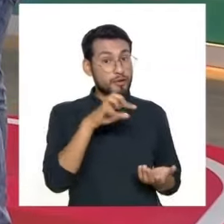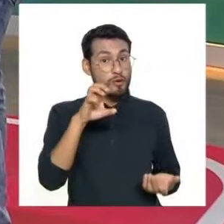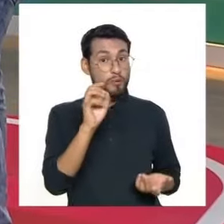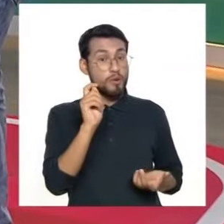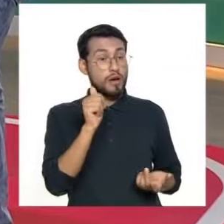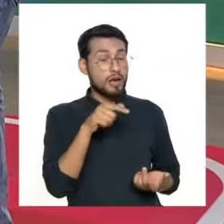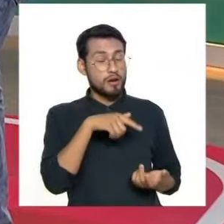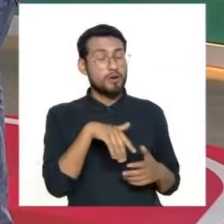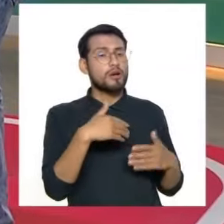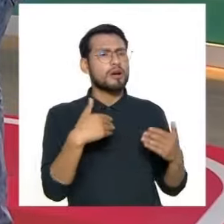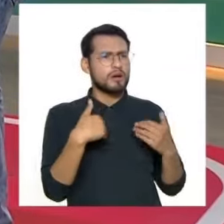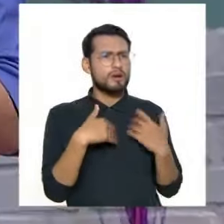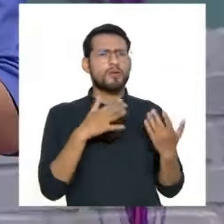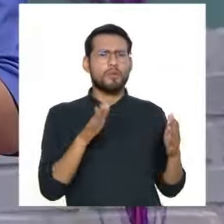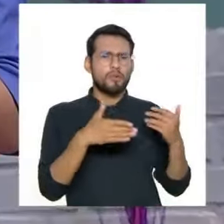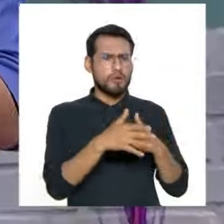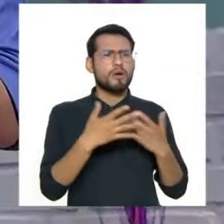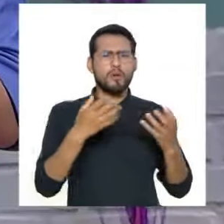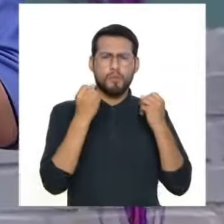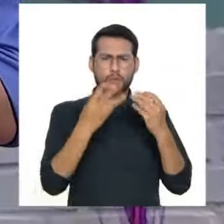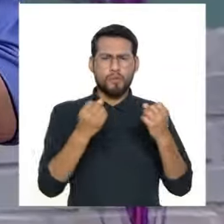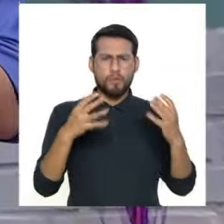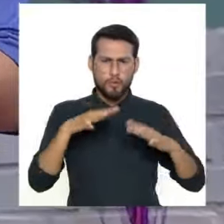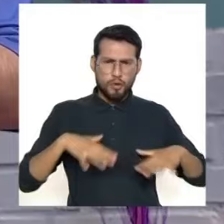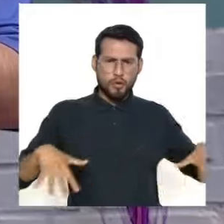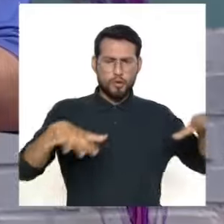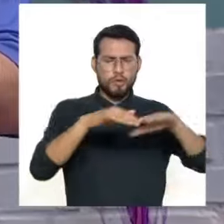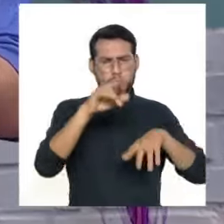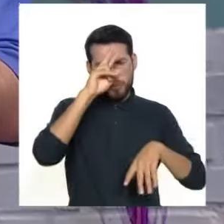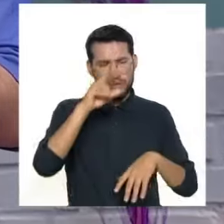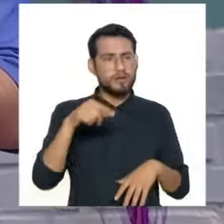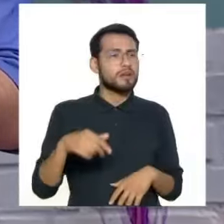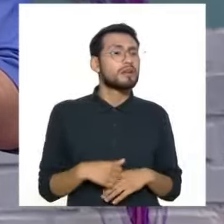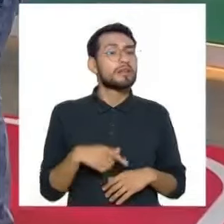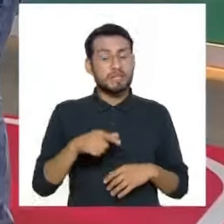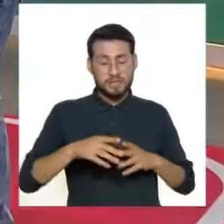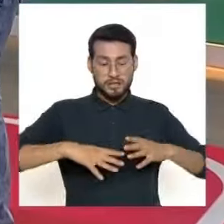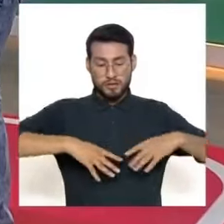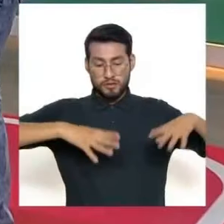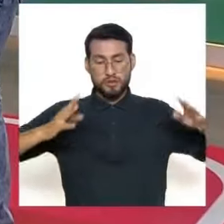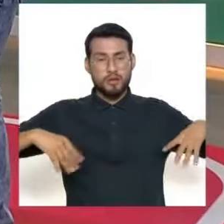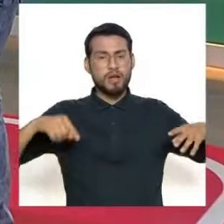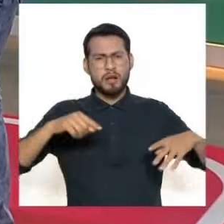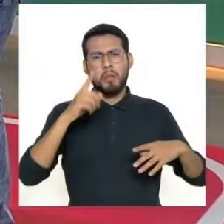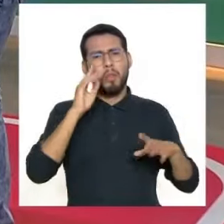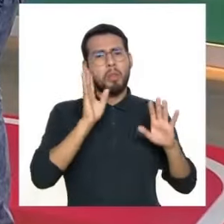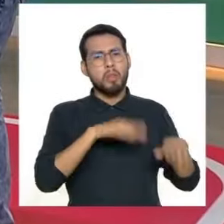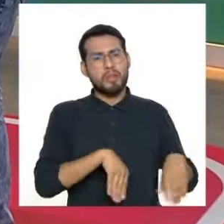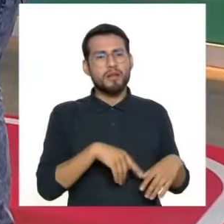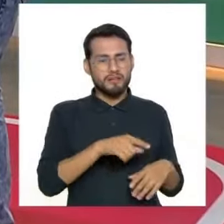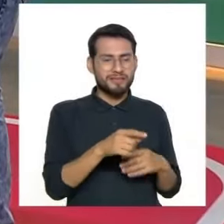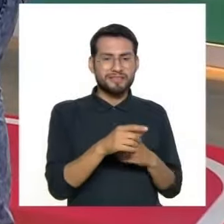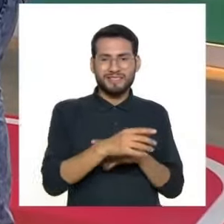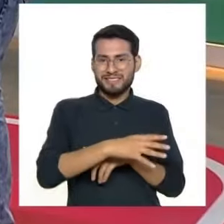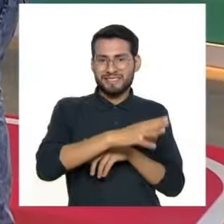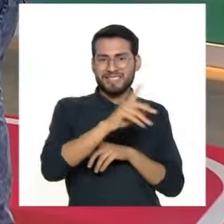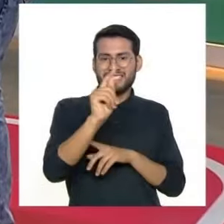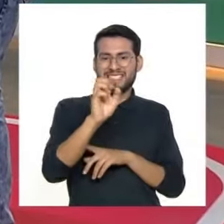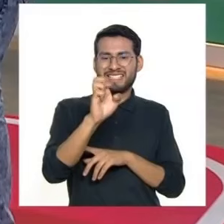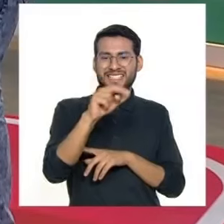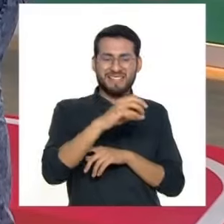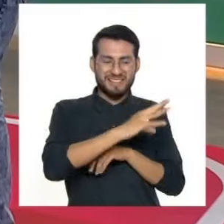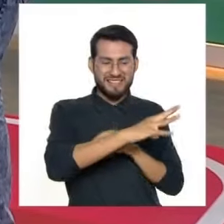es un recurso pesquero muy capturado a nivel nacional y la parte del tentáculo es la parte menos valorada es la parte que se elimina que